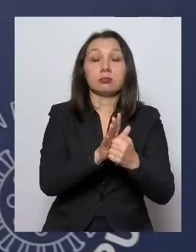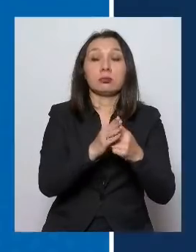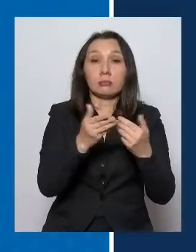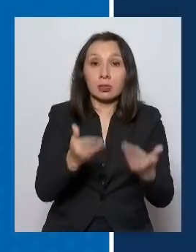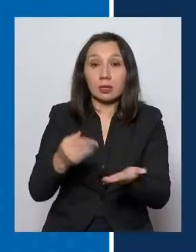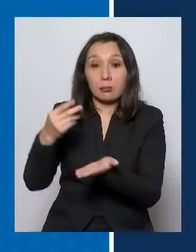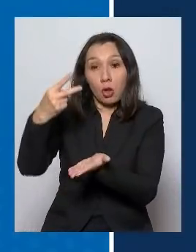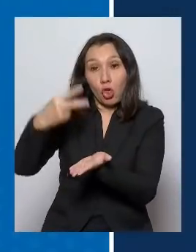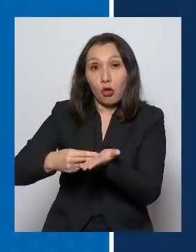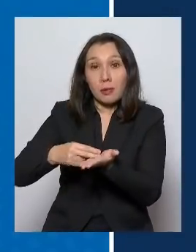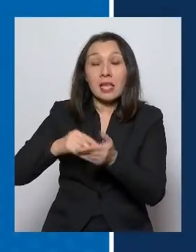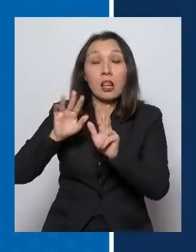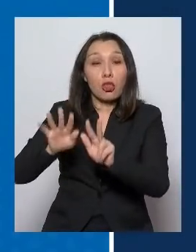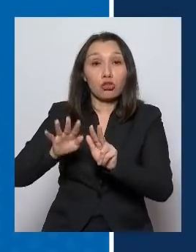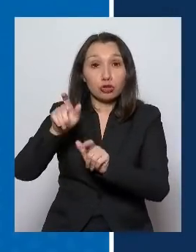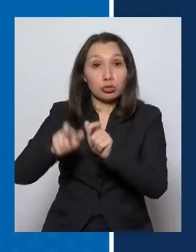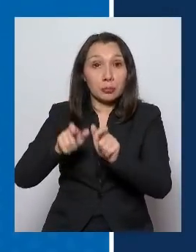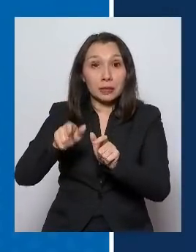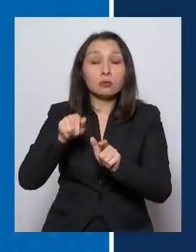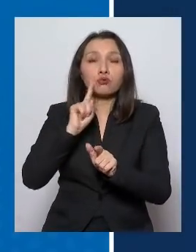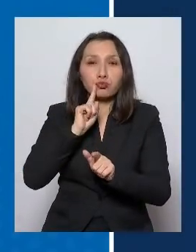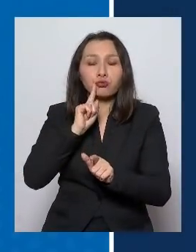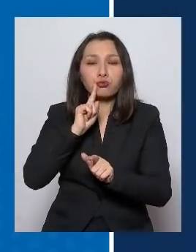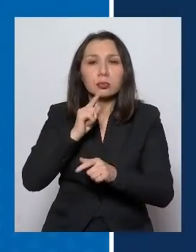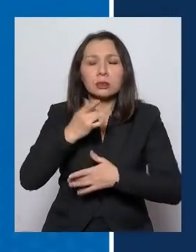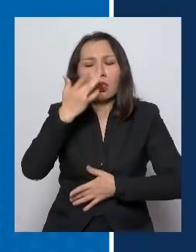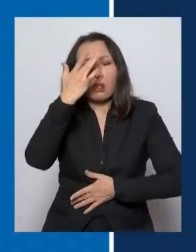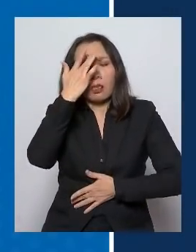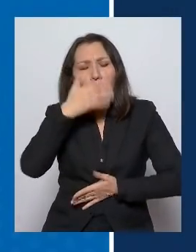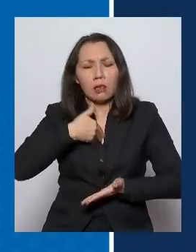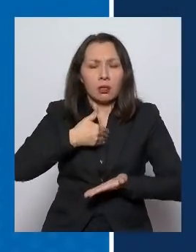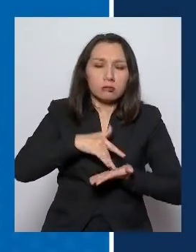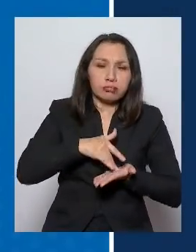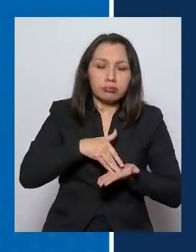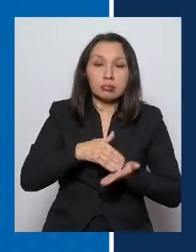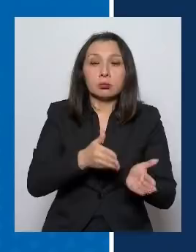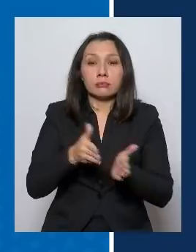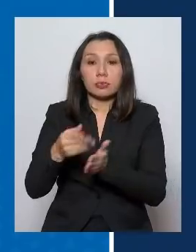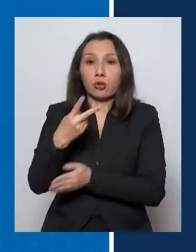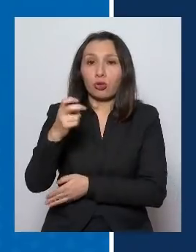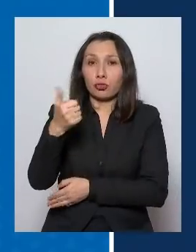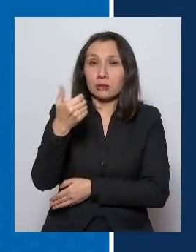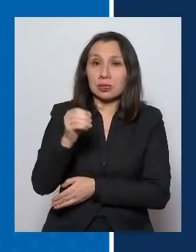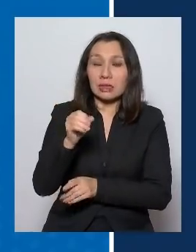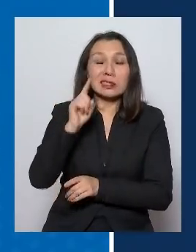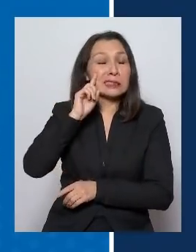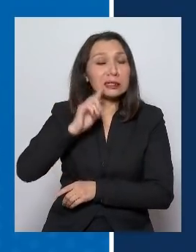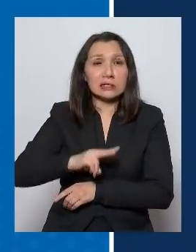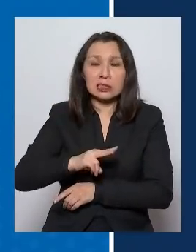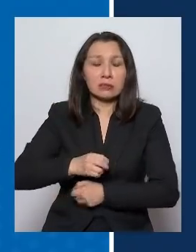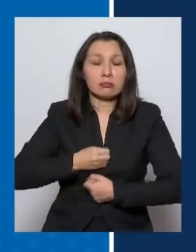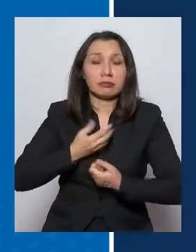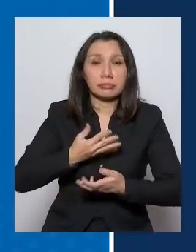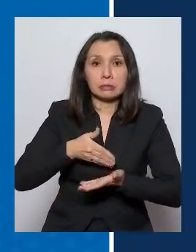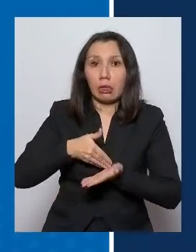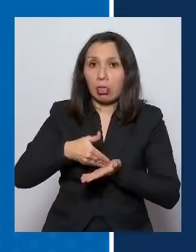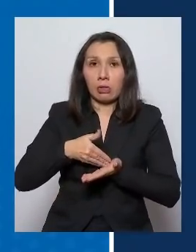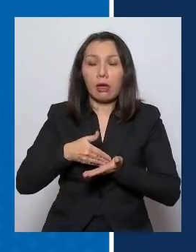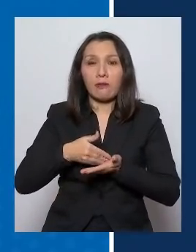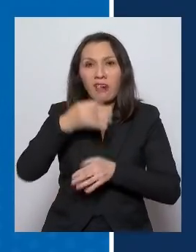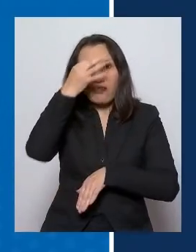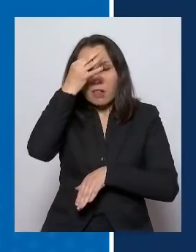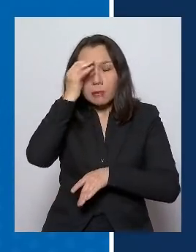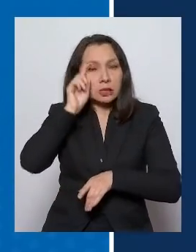cuales 2.018 son personas que tenían síntomas y 260 son personas